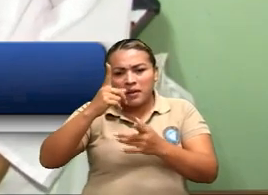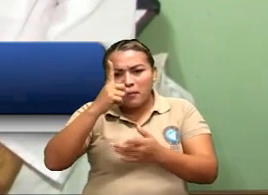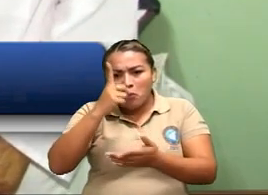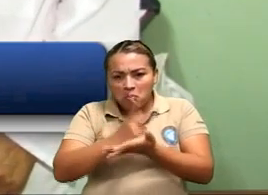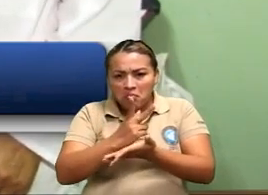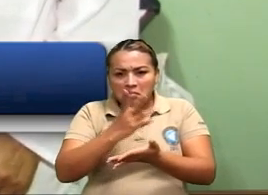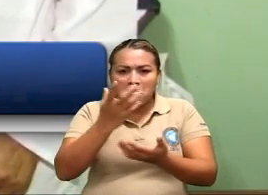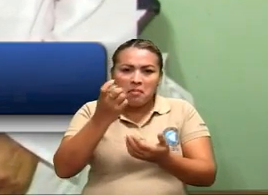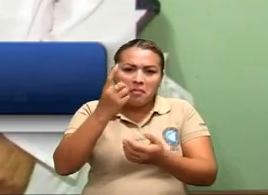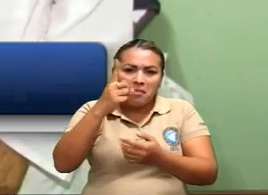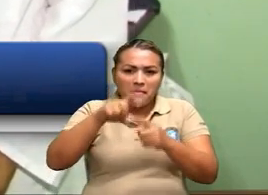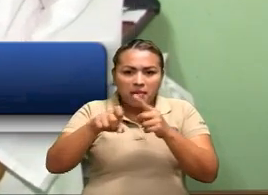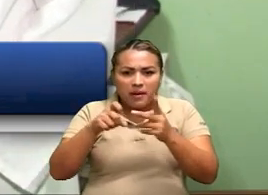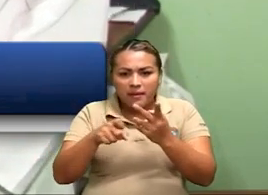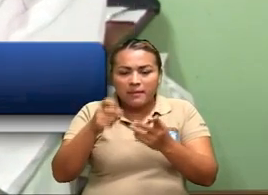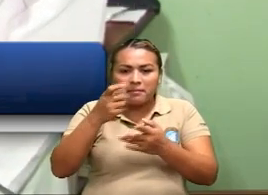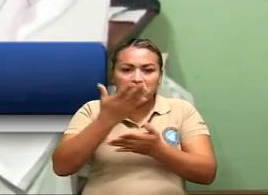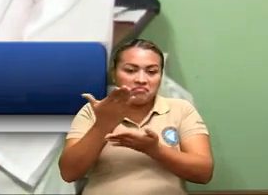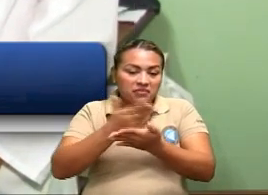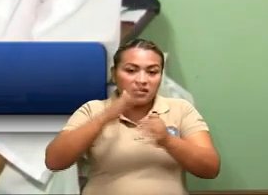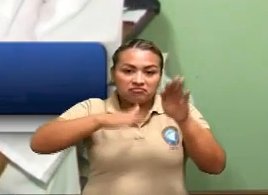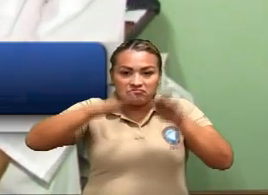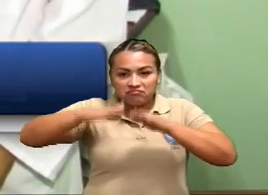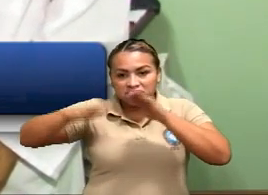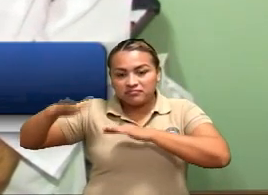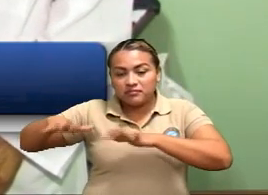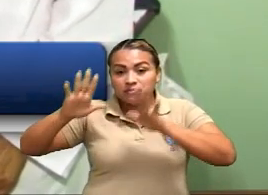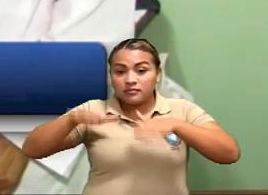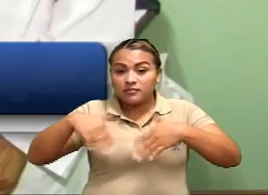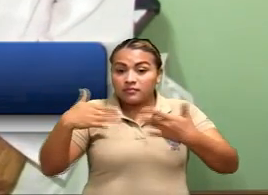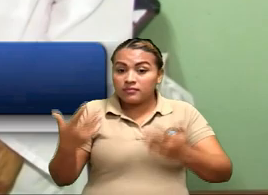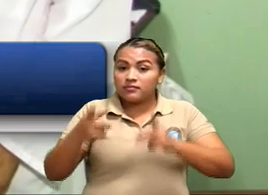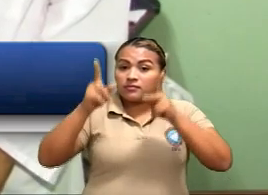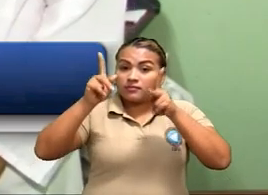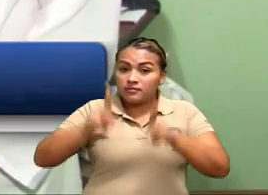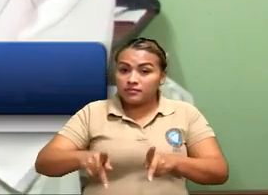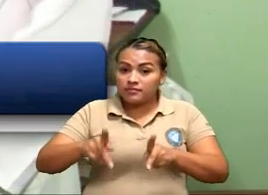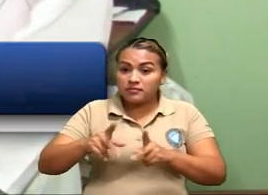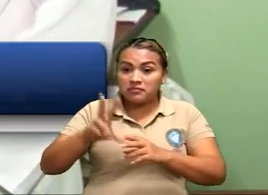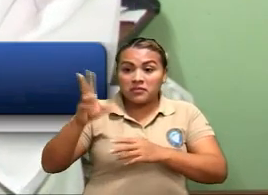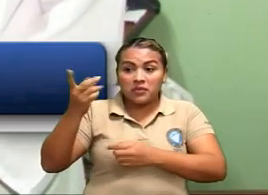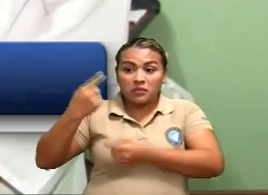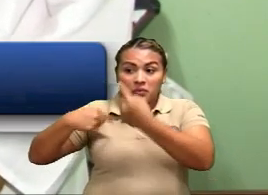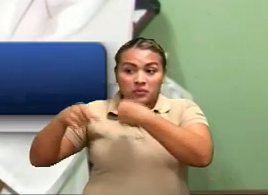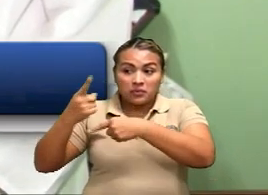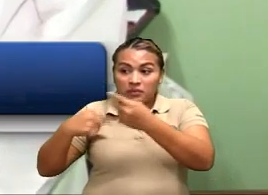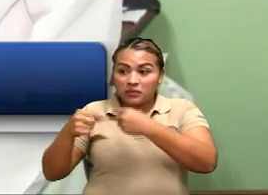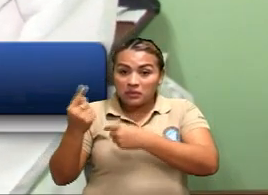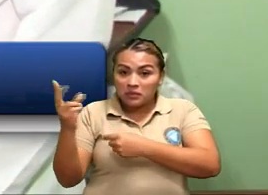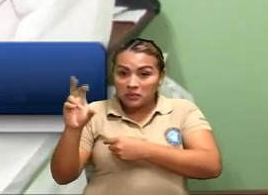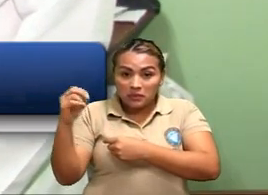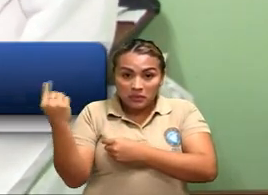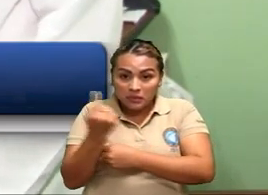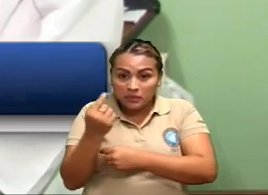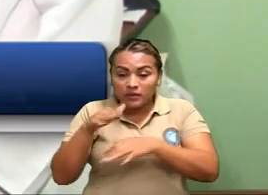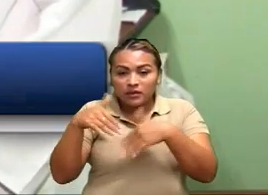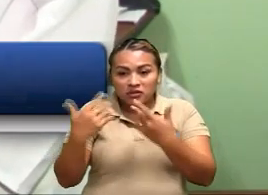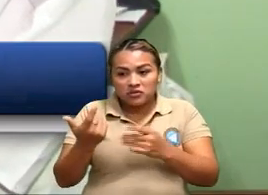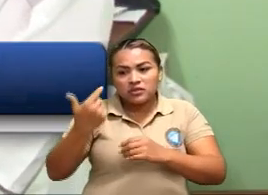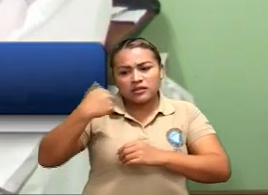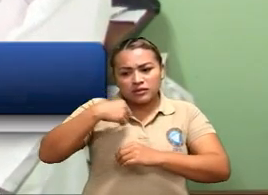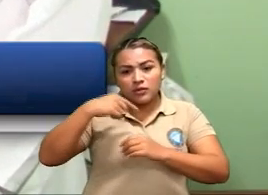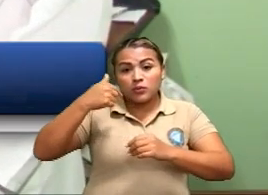2 meses, dependiendo de cómo esté el paciente, ¿verdad? Y si el paciente no viene, entonces nosotros lo vamos a buscar a su